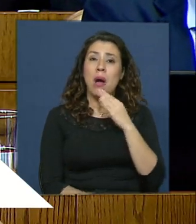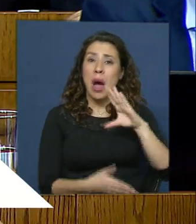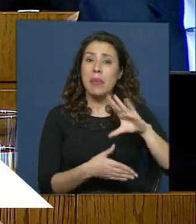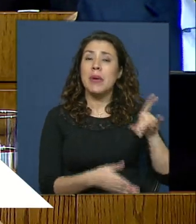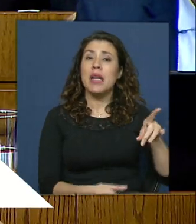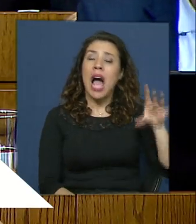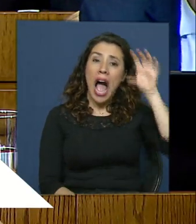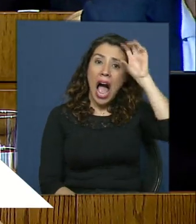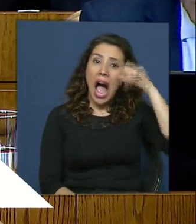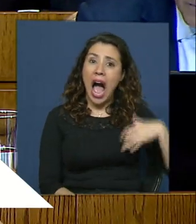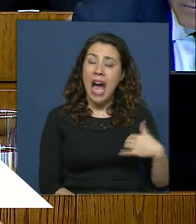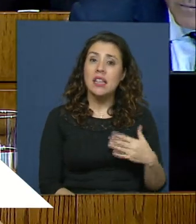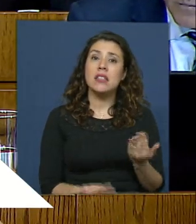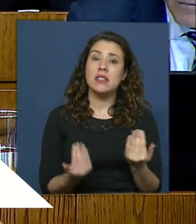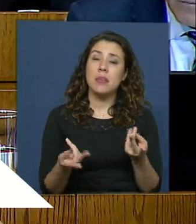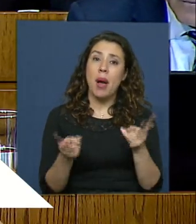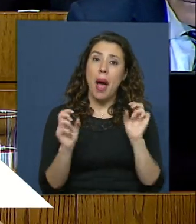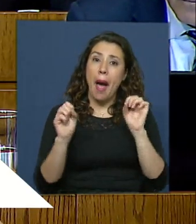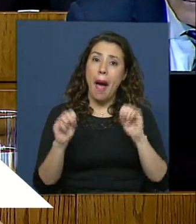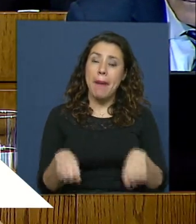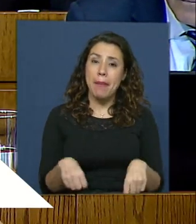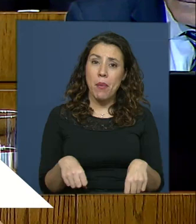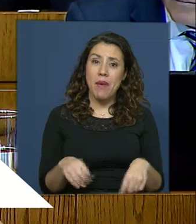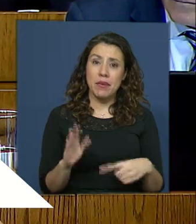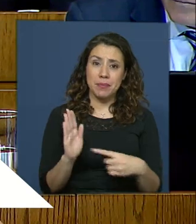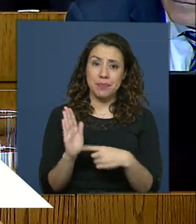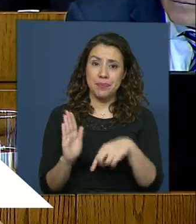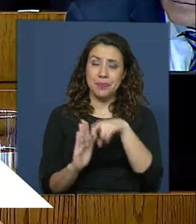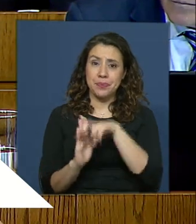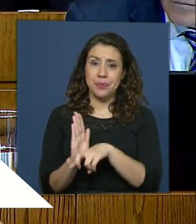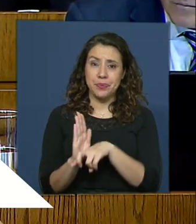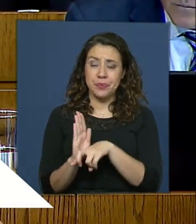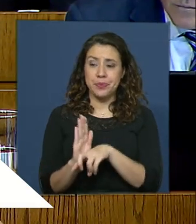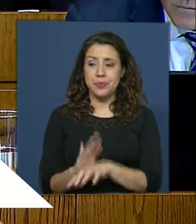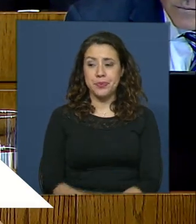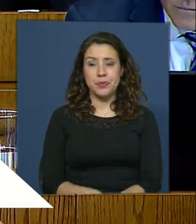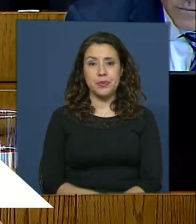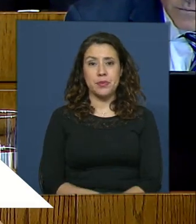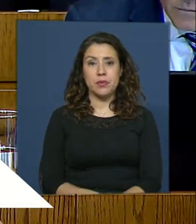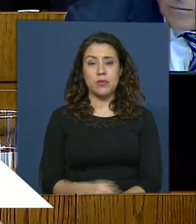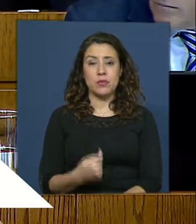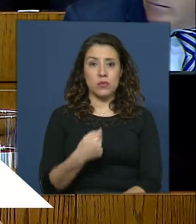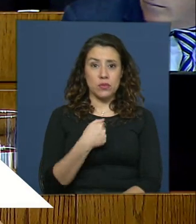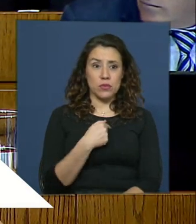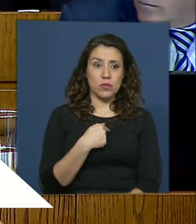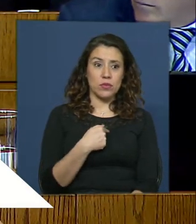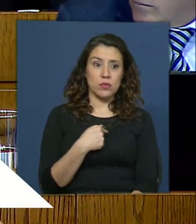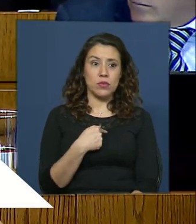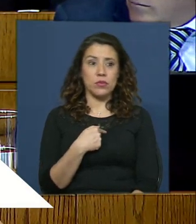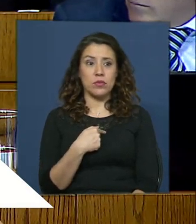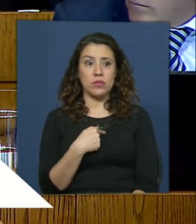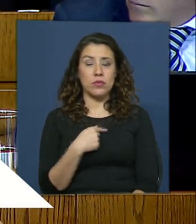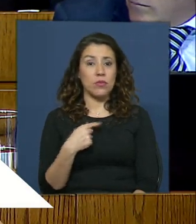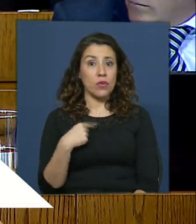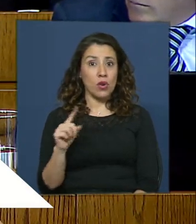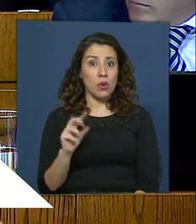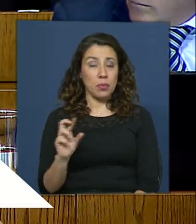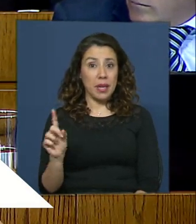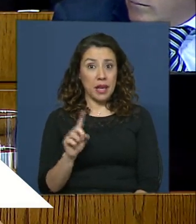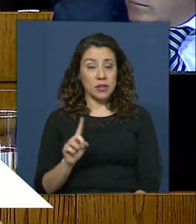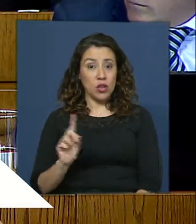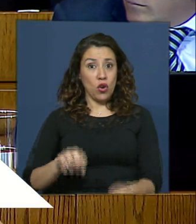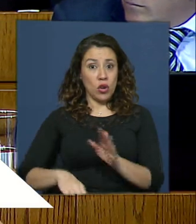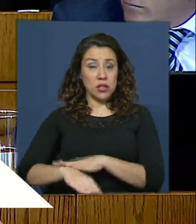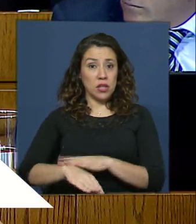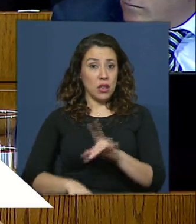por lo que es necesario se apruebe en los términos que representa este proyecto. Yo no soy socialista ni soy de izquierda,